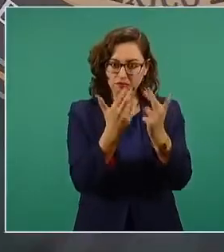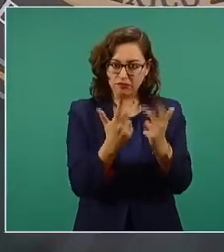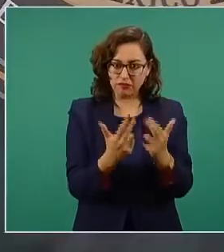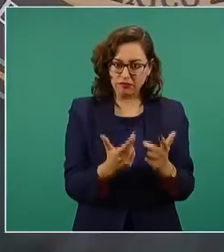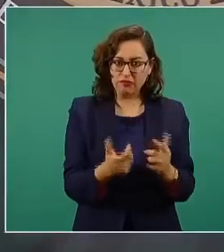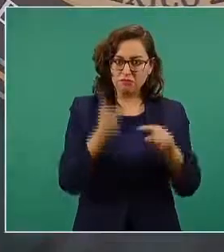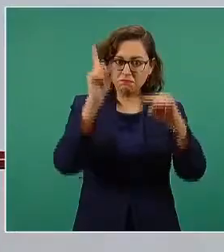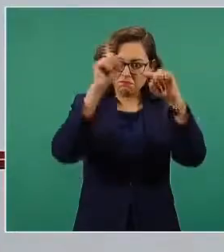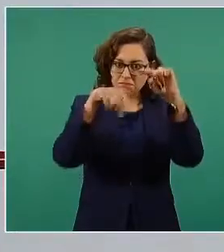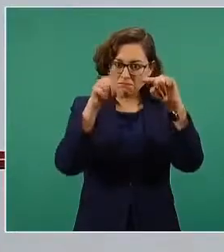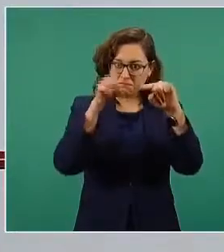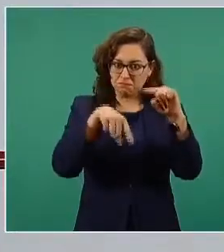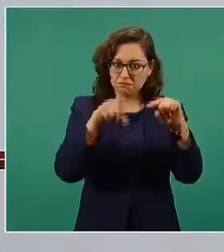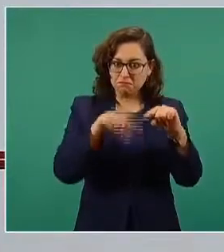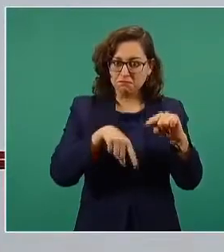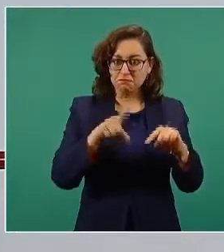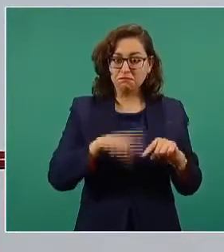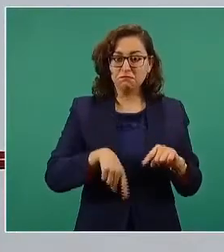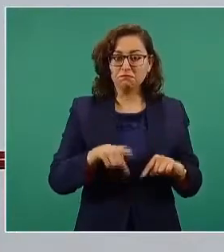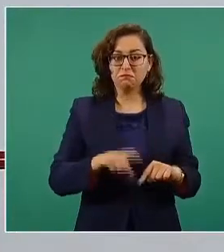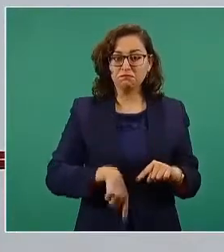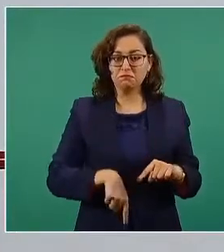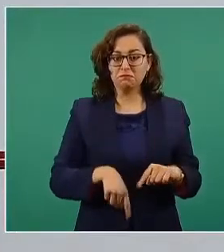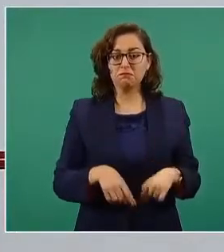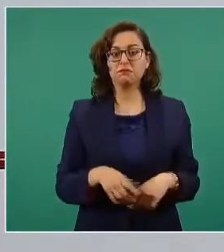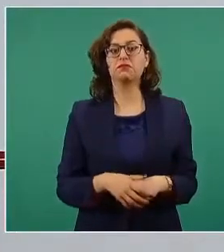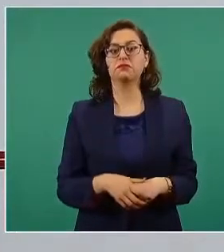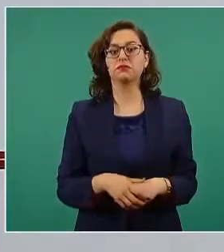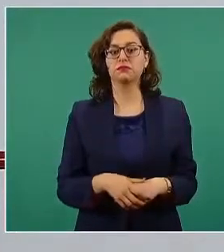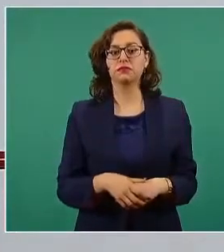se utilizó la picota,